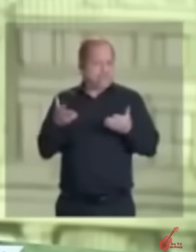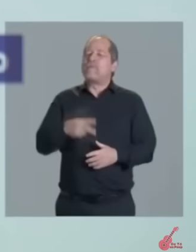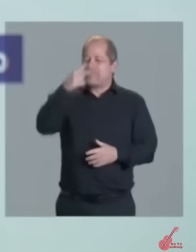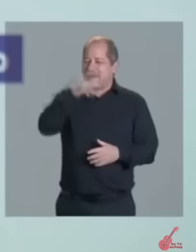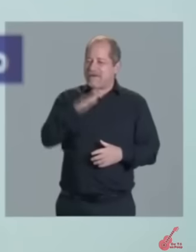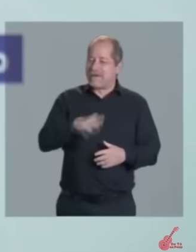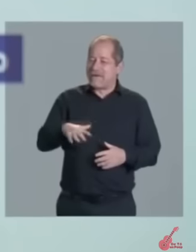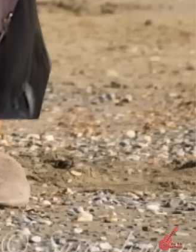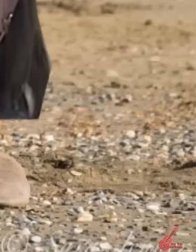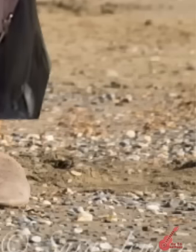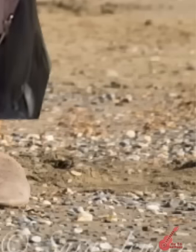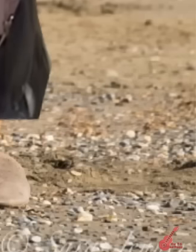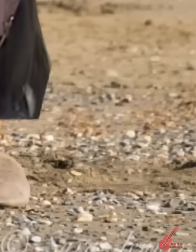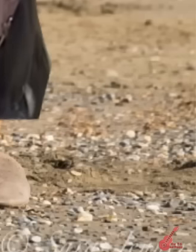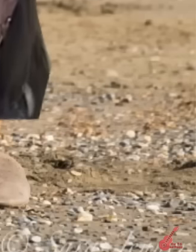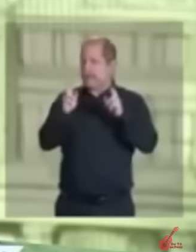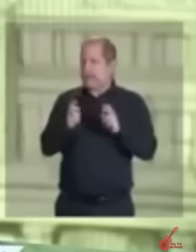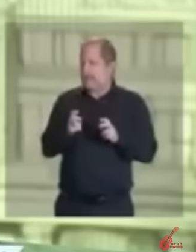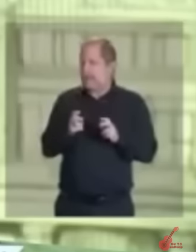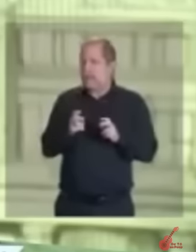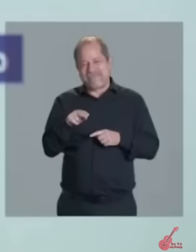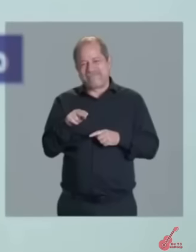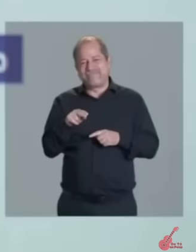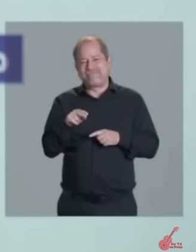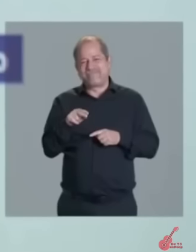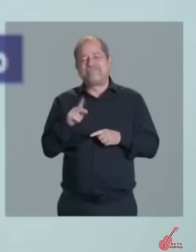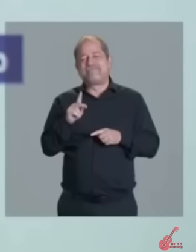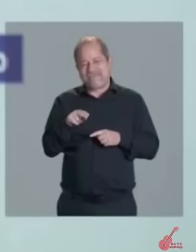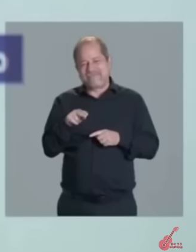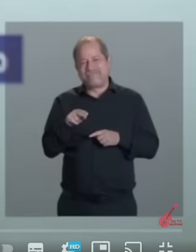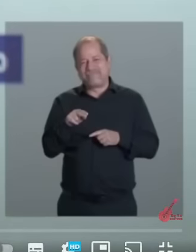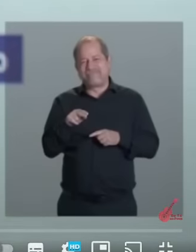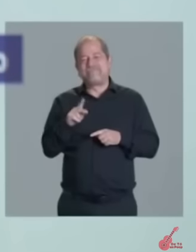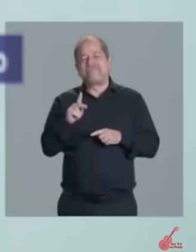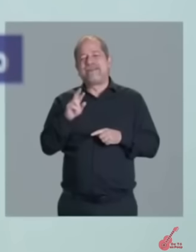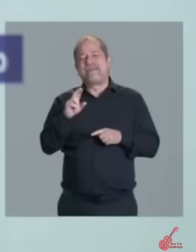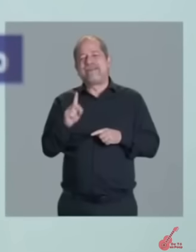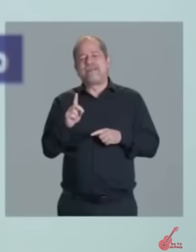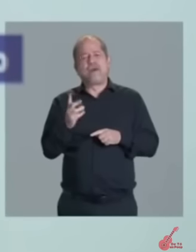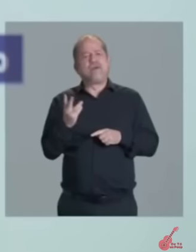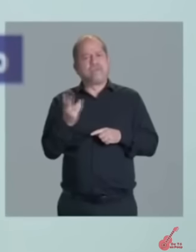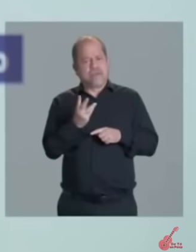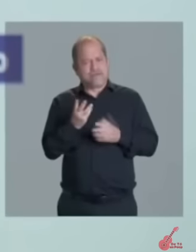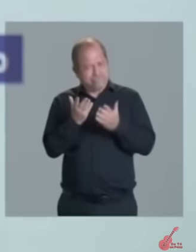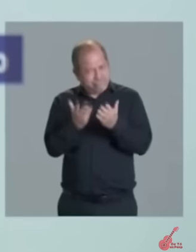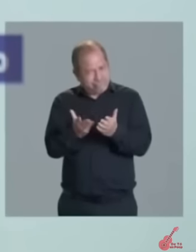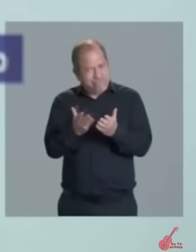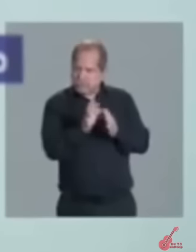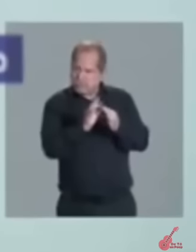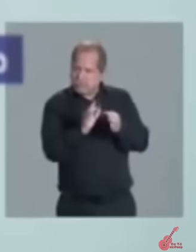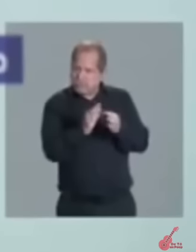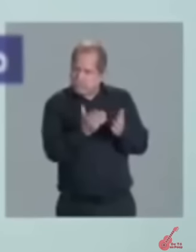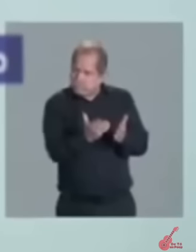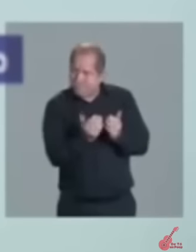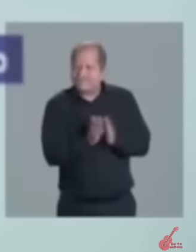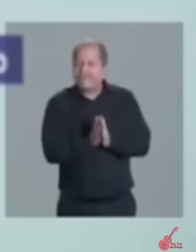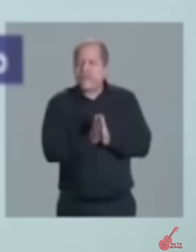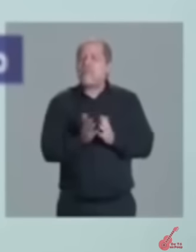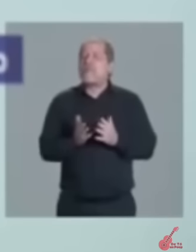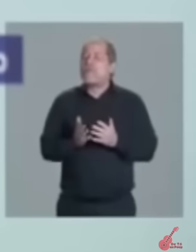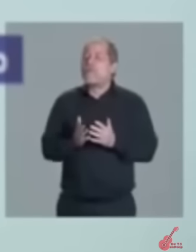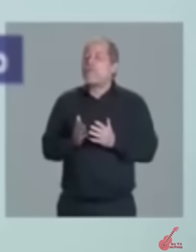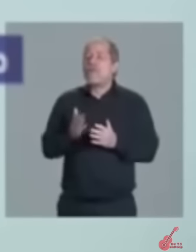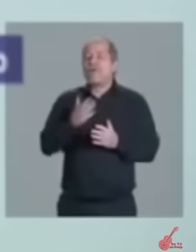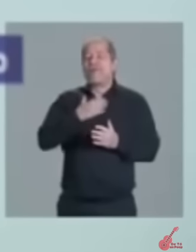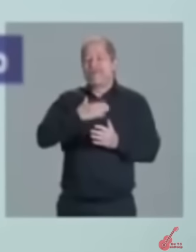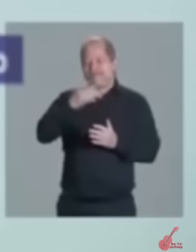noche. Xochitl Morsa Gálvez, de la coalición Fuerza para Cagar. Buenas noches, candidata. Hola, México.